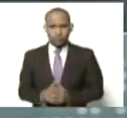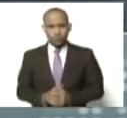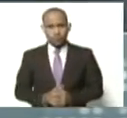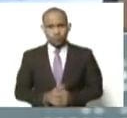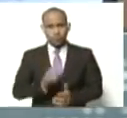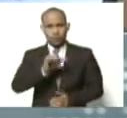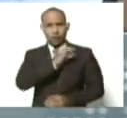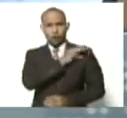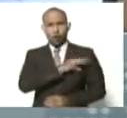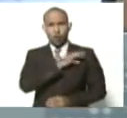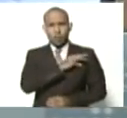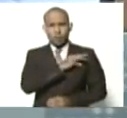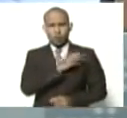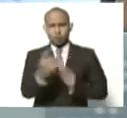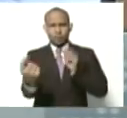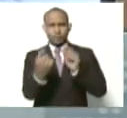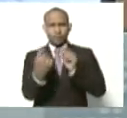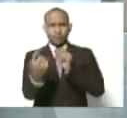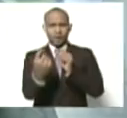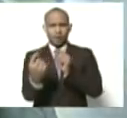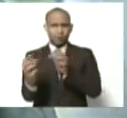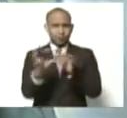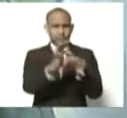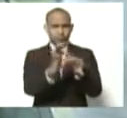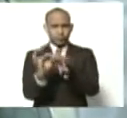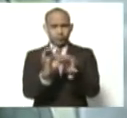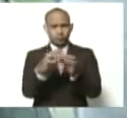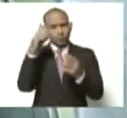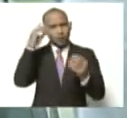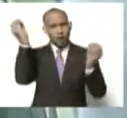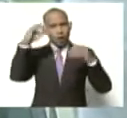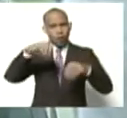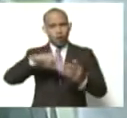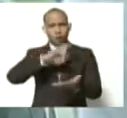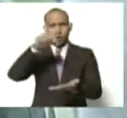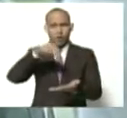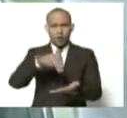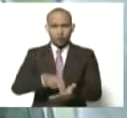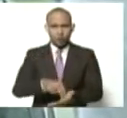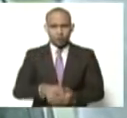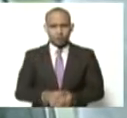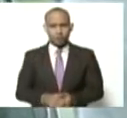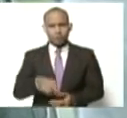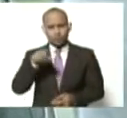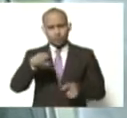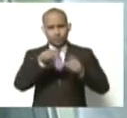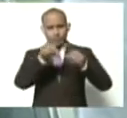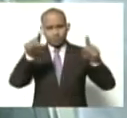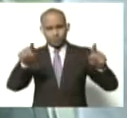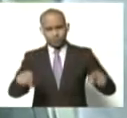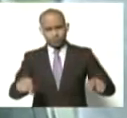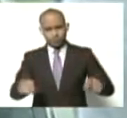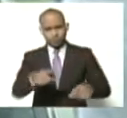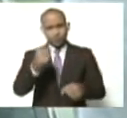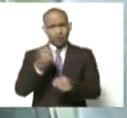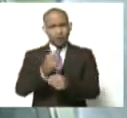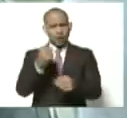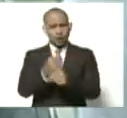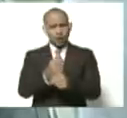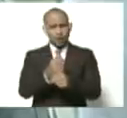Diálogo, Reconciliación y Acuerdo Nacional. En ese marco, presidente, y en ese